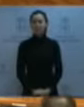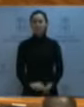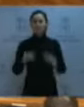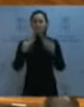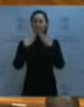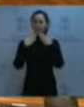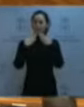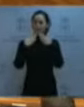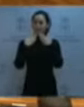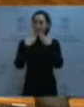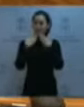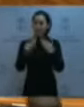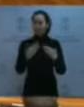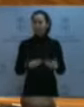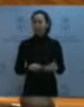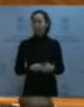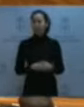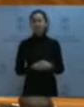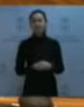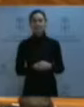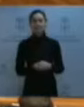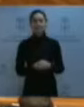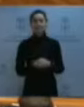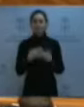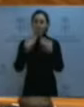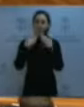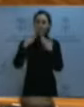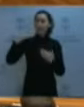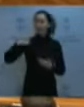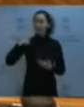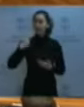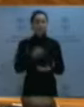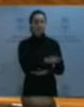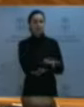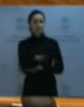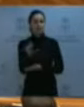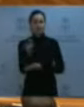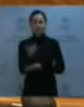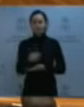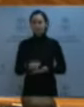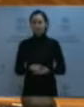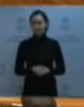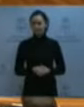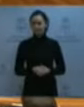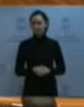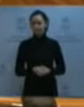Gracias. Gracias, señor presidente. Buenos días, señorías.